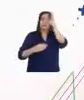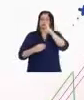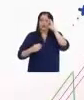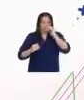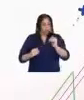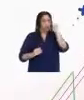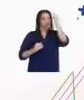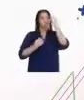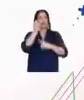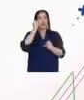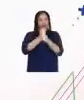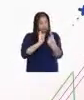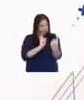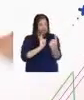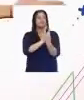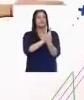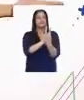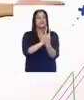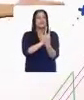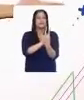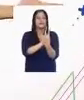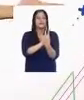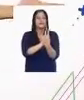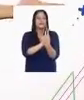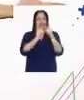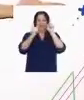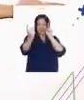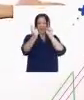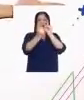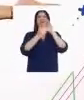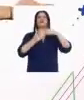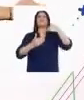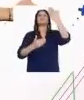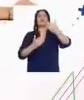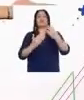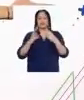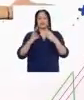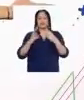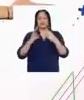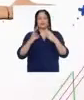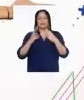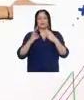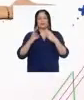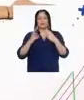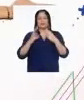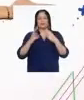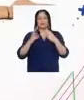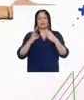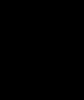busca a un adulto de confianza. Nos vemos en la siguiente edición de Aprendo en Casa.